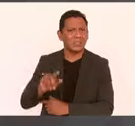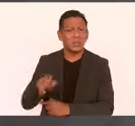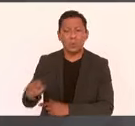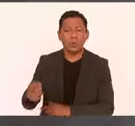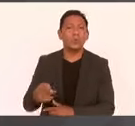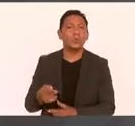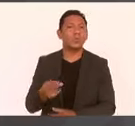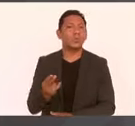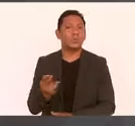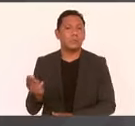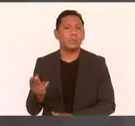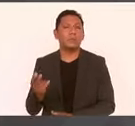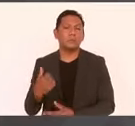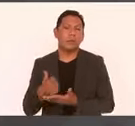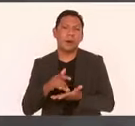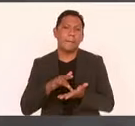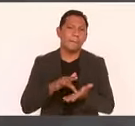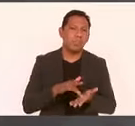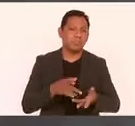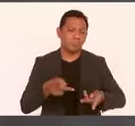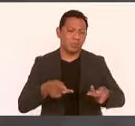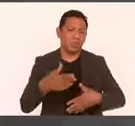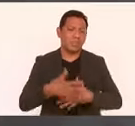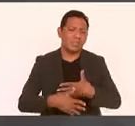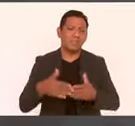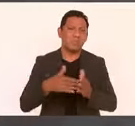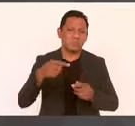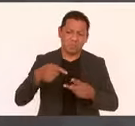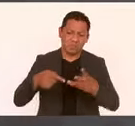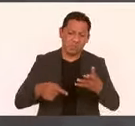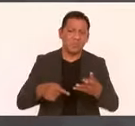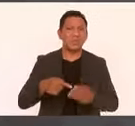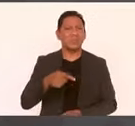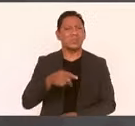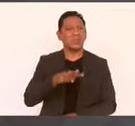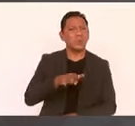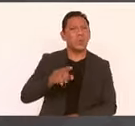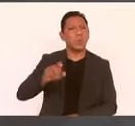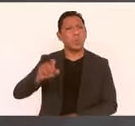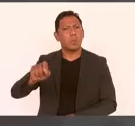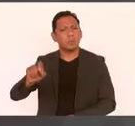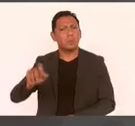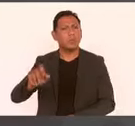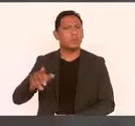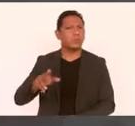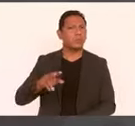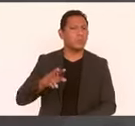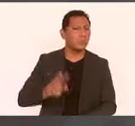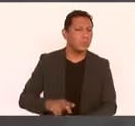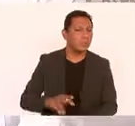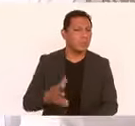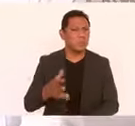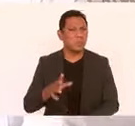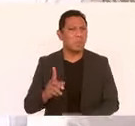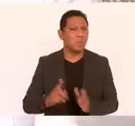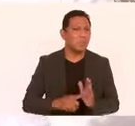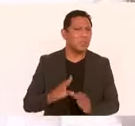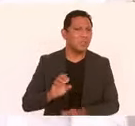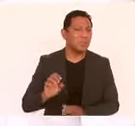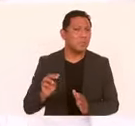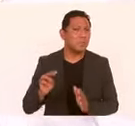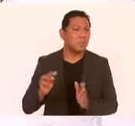dado más de 15 mil acciones entre el 19 y el 20, con alrededor de más de 1.500